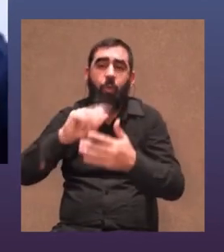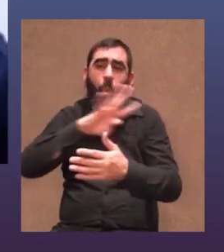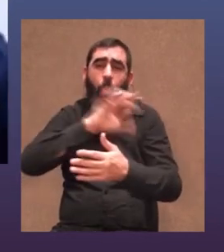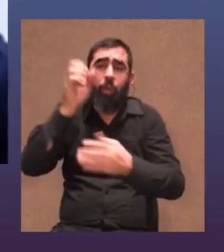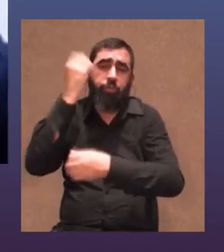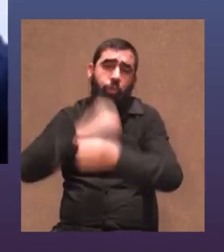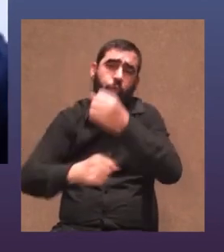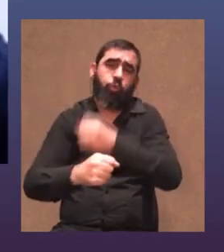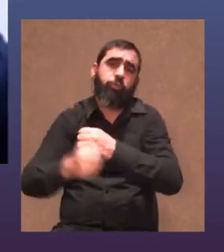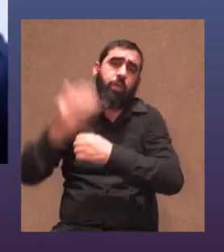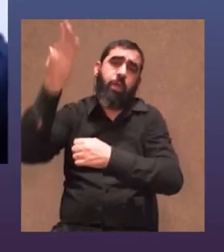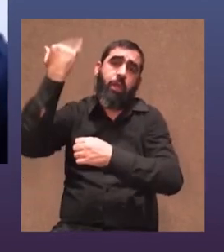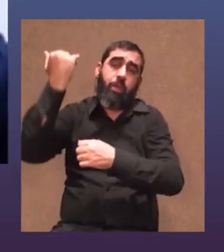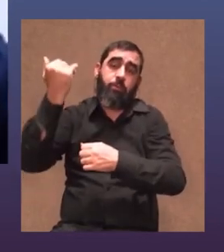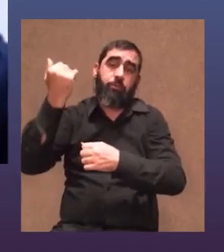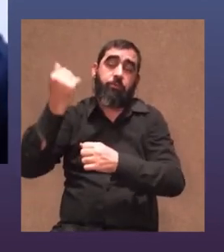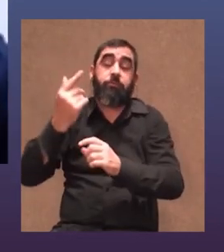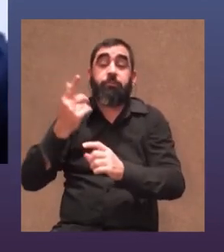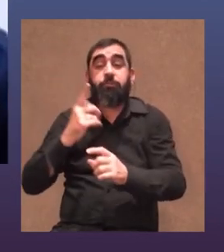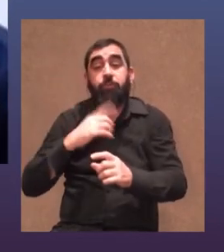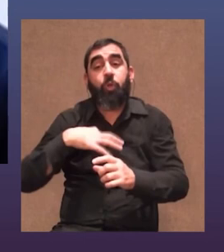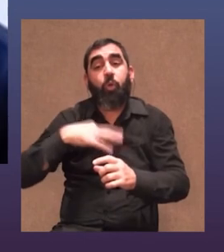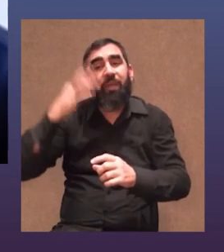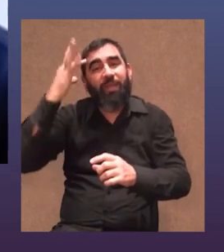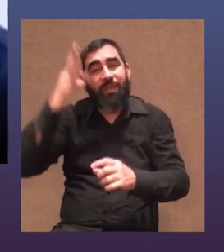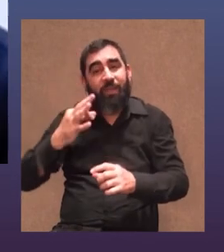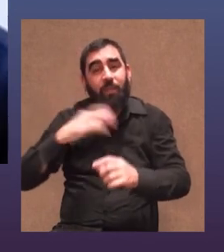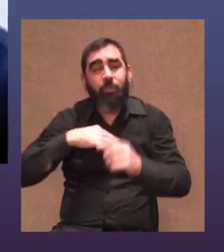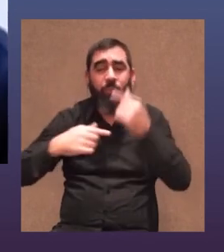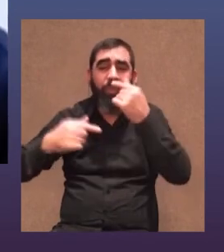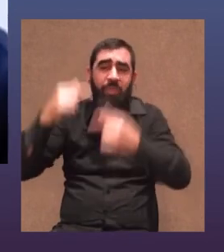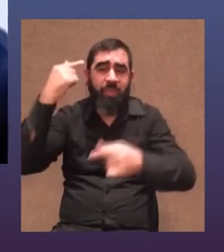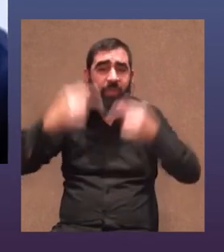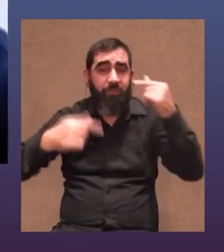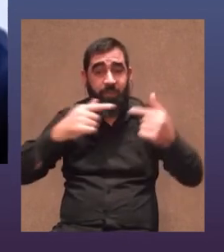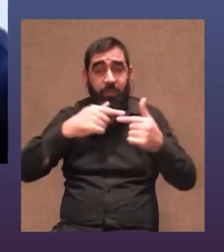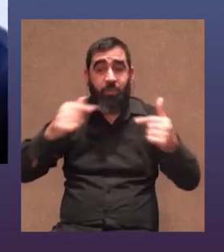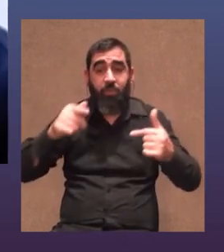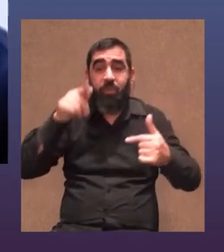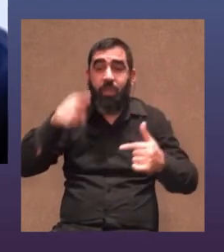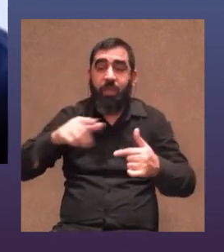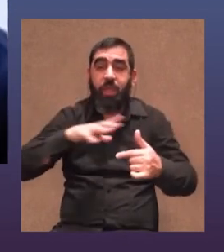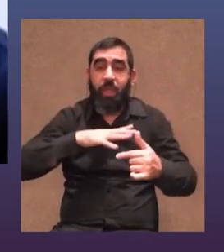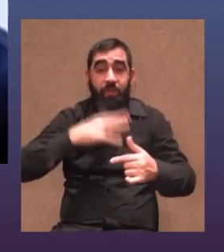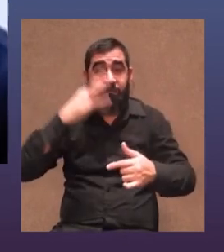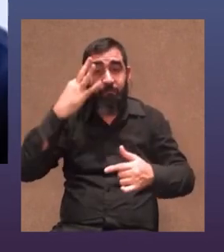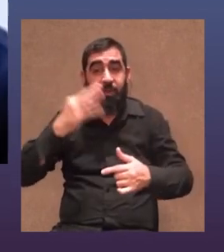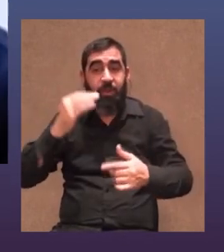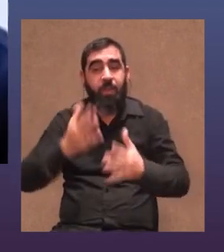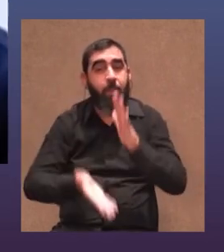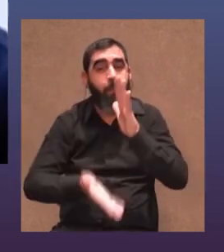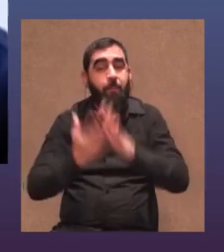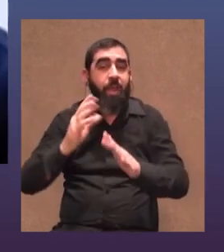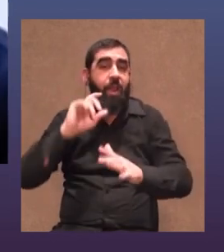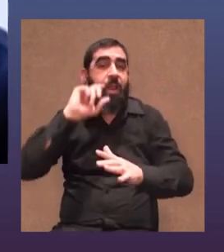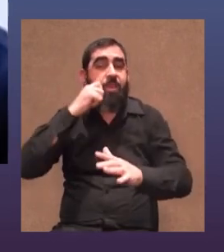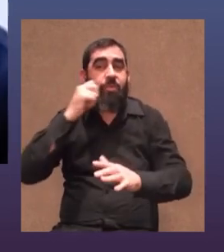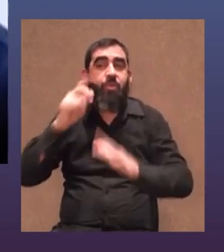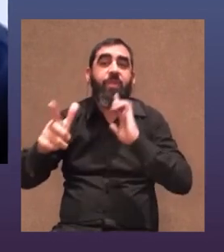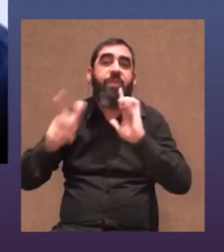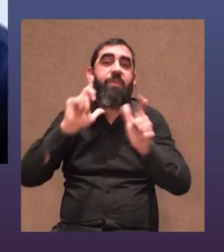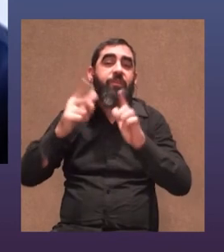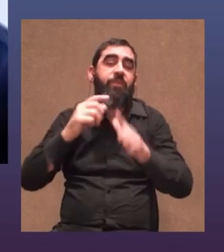te conmueves. Creo que en la diversidad de eso es donde se vuelve más entretenido